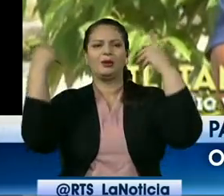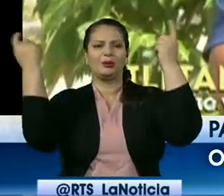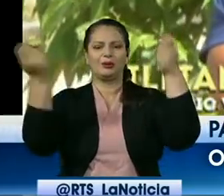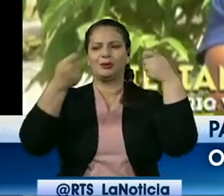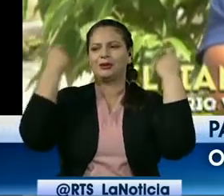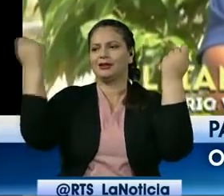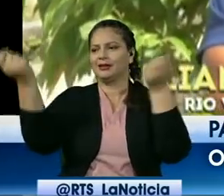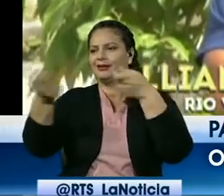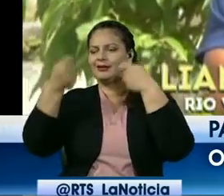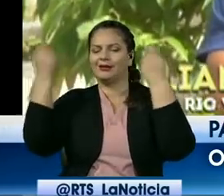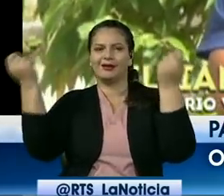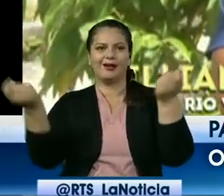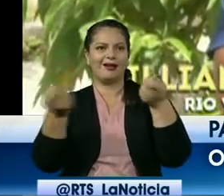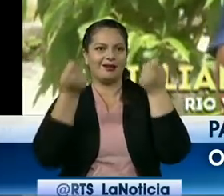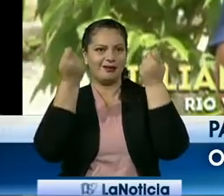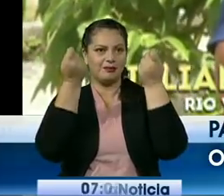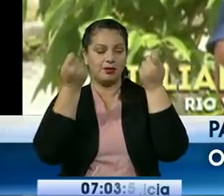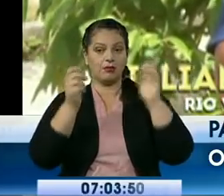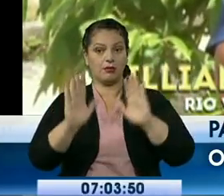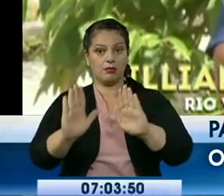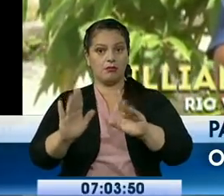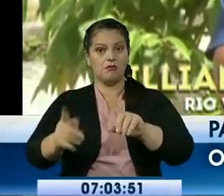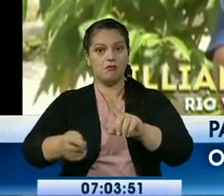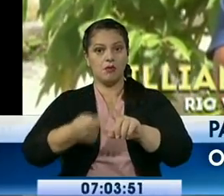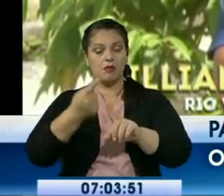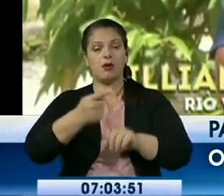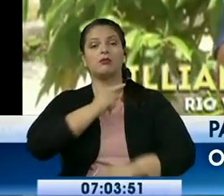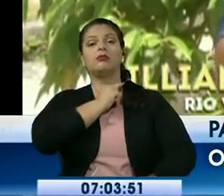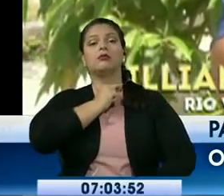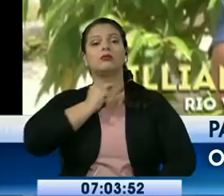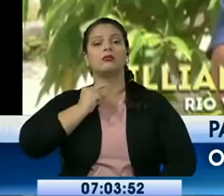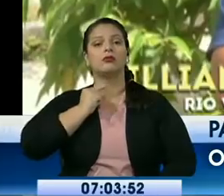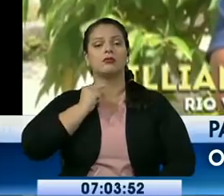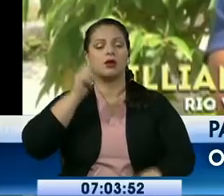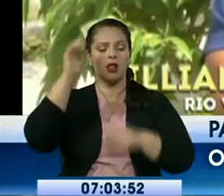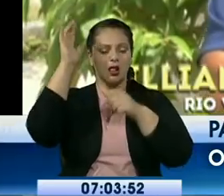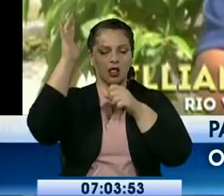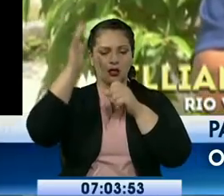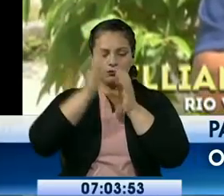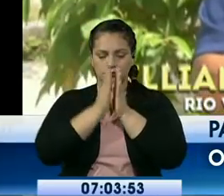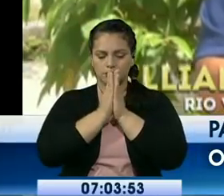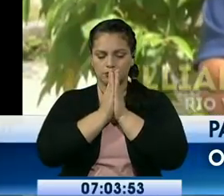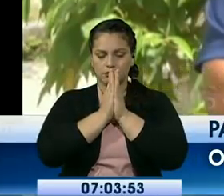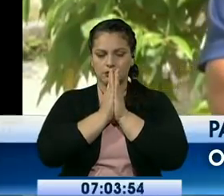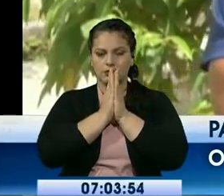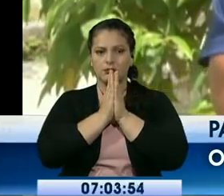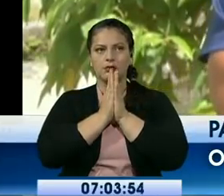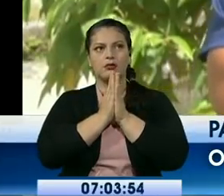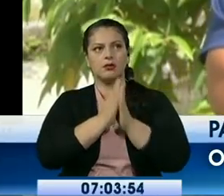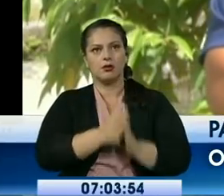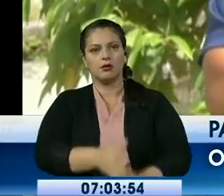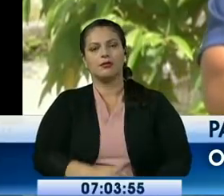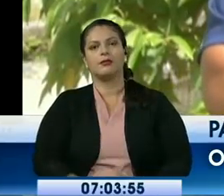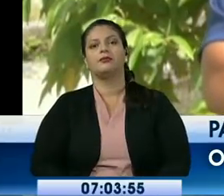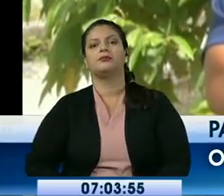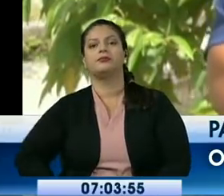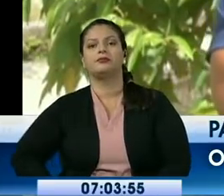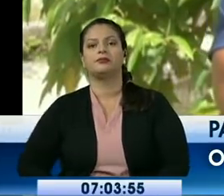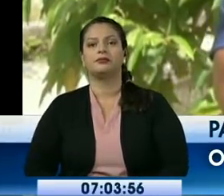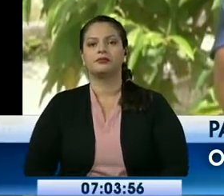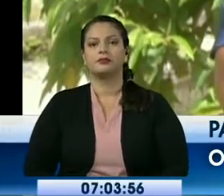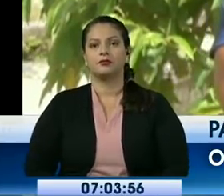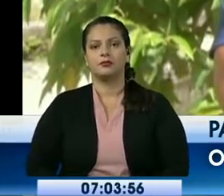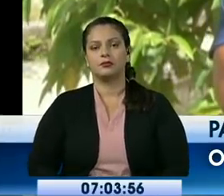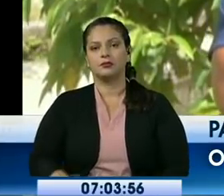pues la misa en homenaje a los patrones de Río Verde, que sería la Virgen del Rosario y San